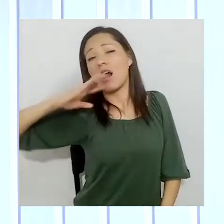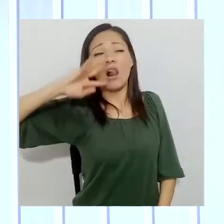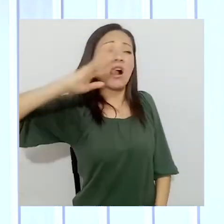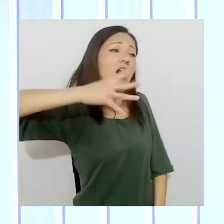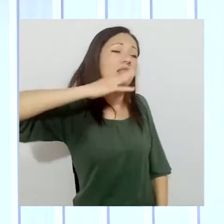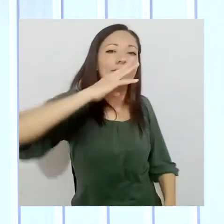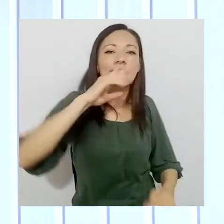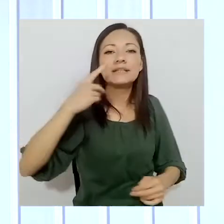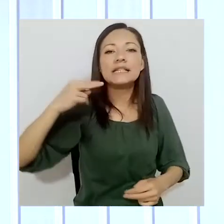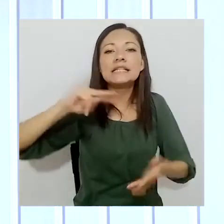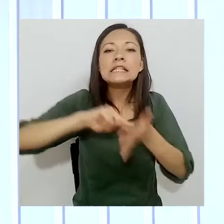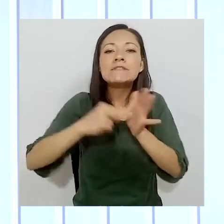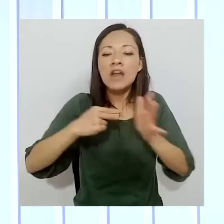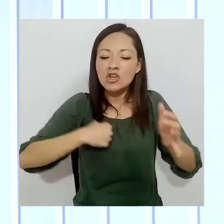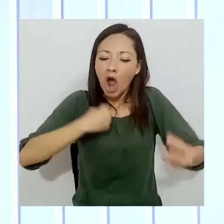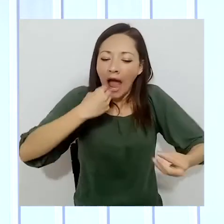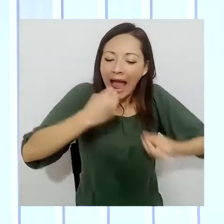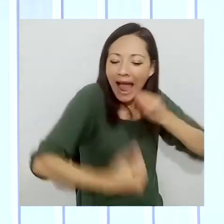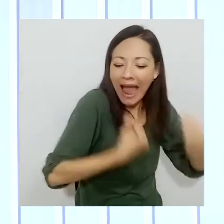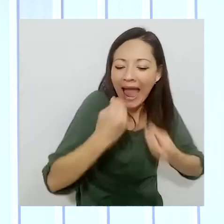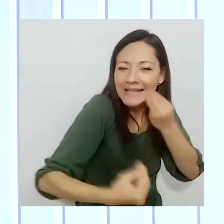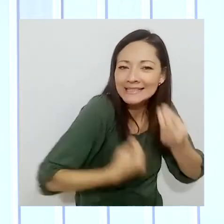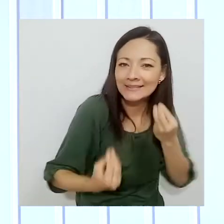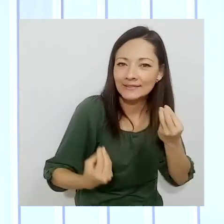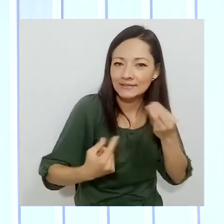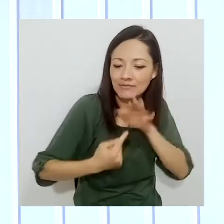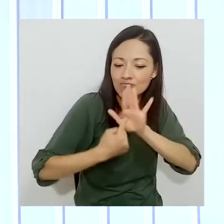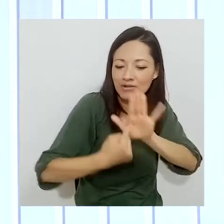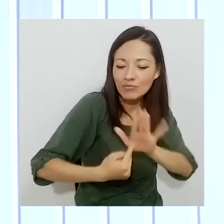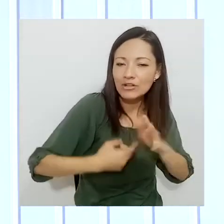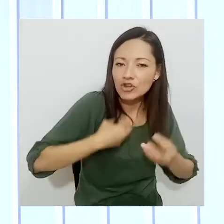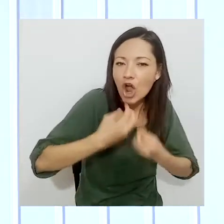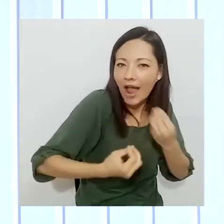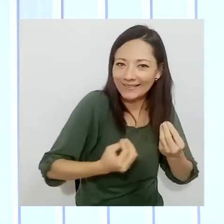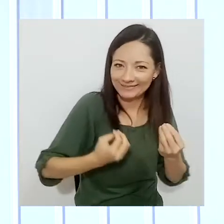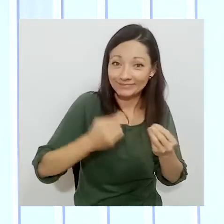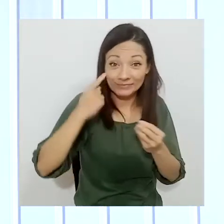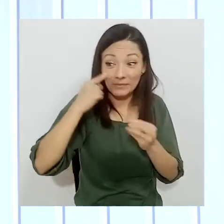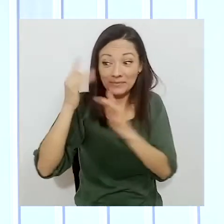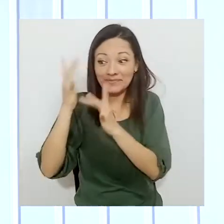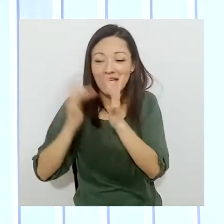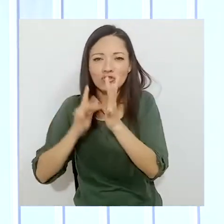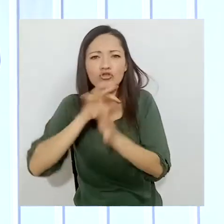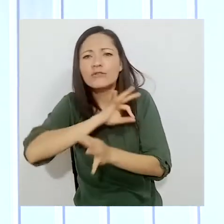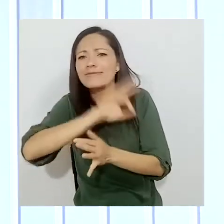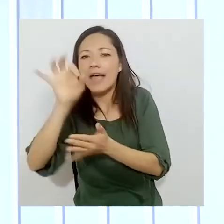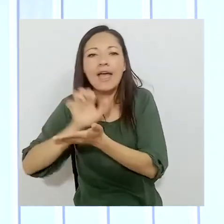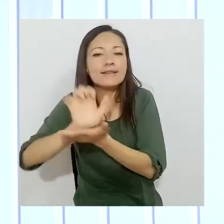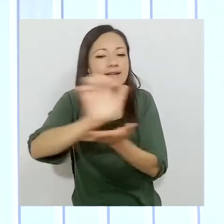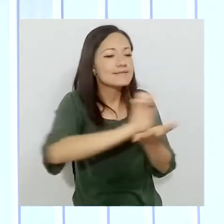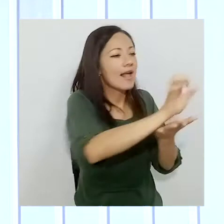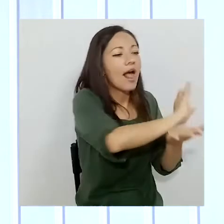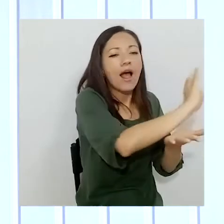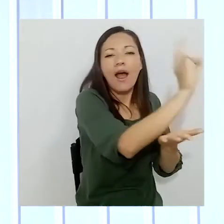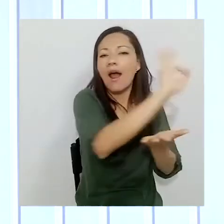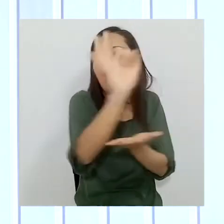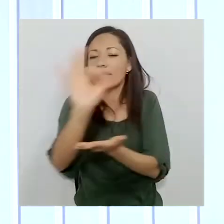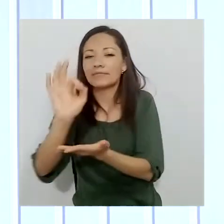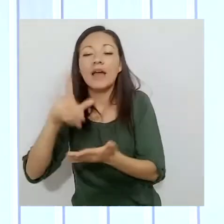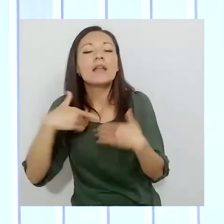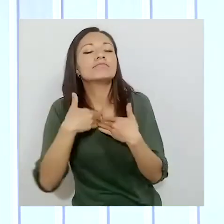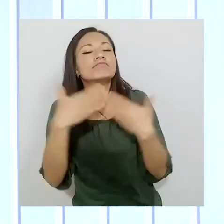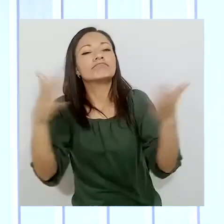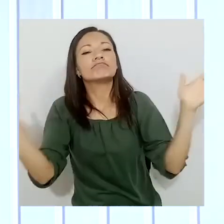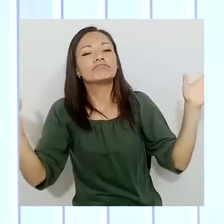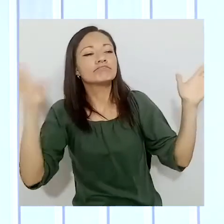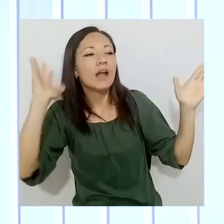está enseñando Jesús. Se da cuenta que Él no desecha a ninguno, que su ofrecimiento, que su llamado es para... No,